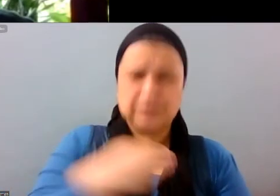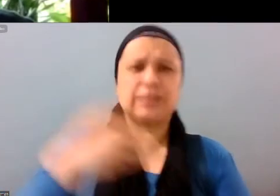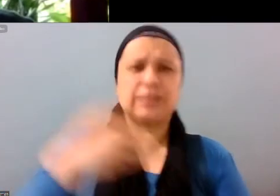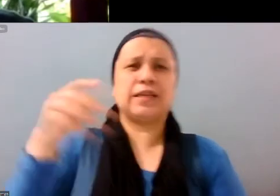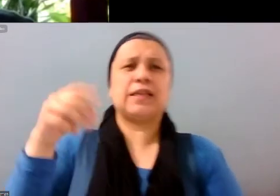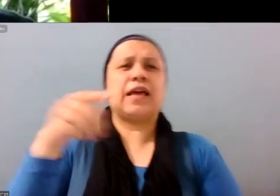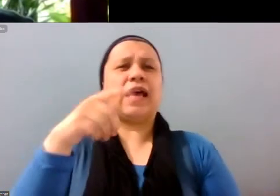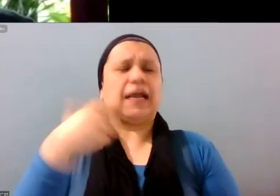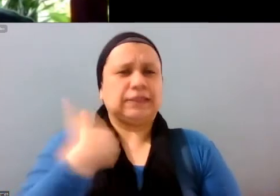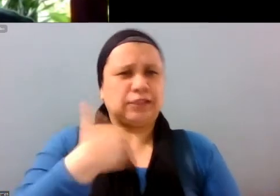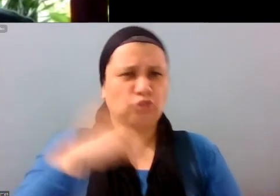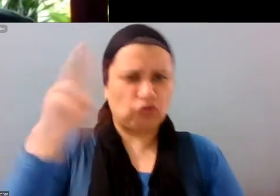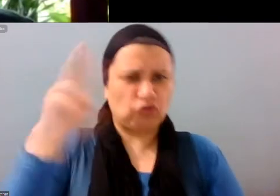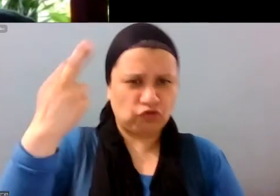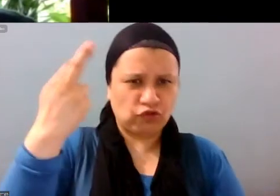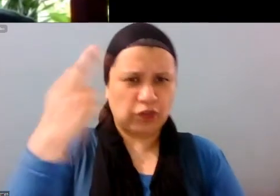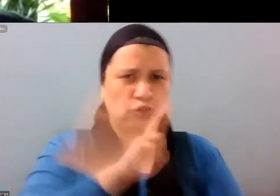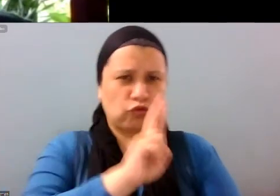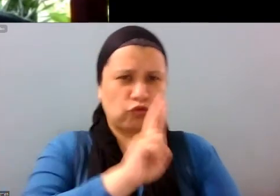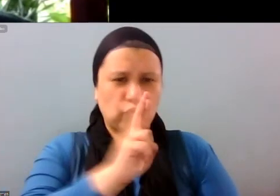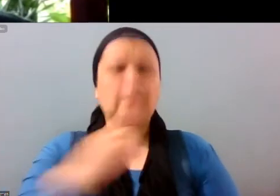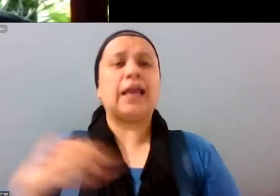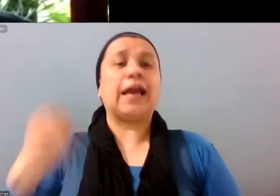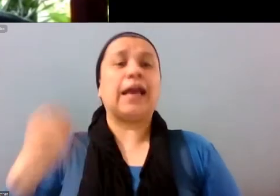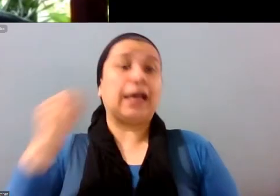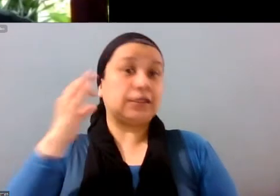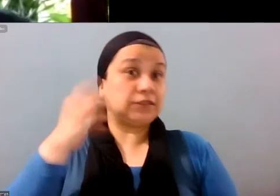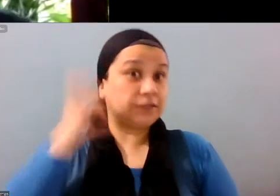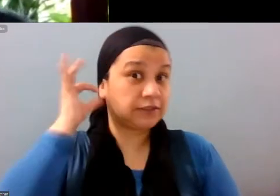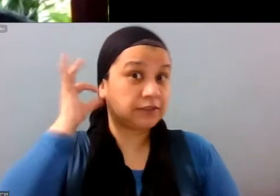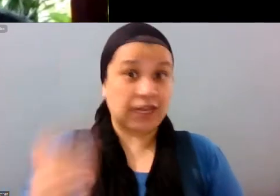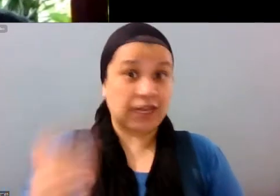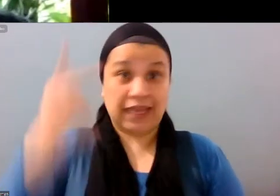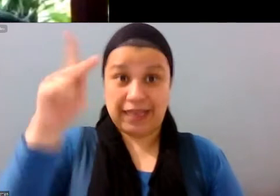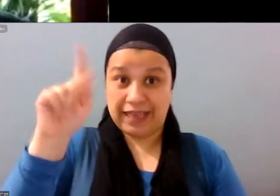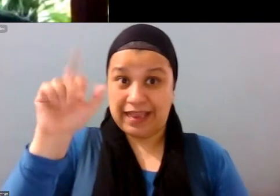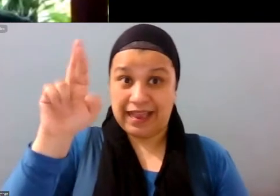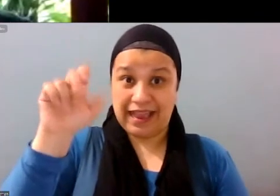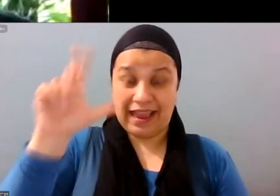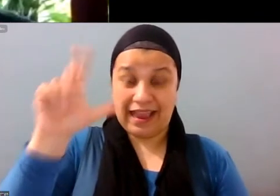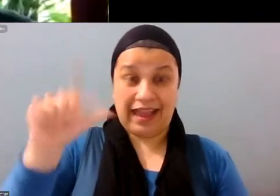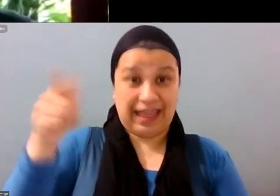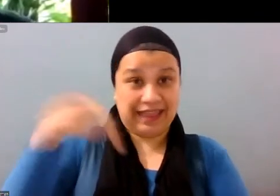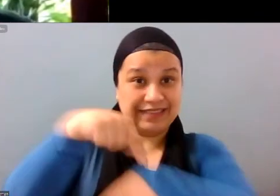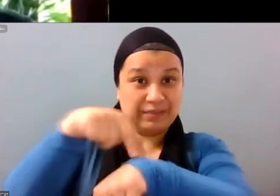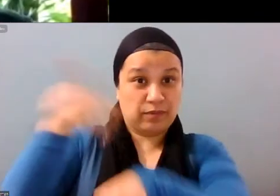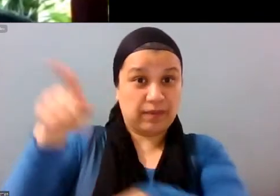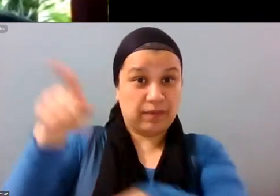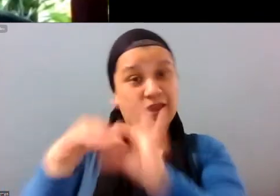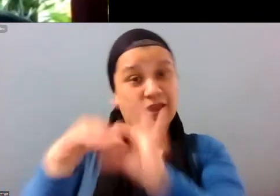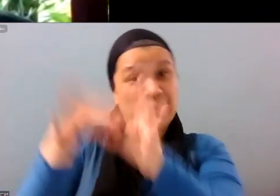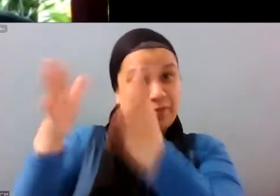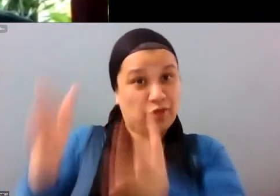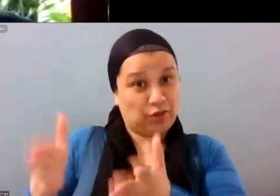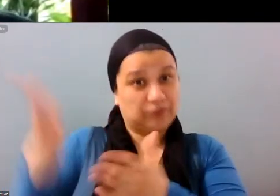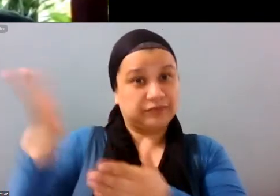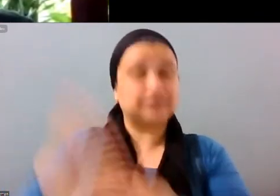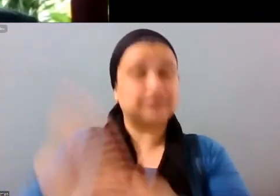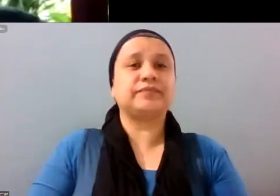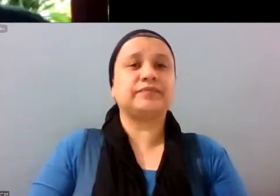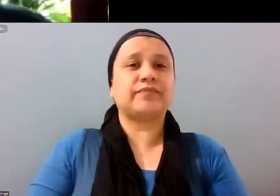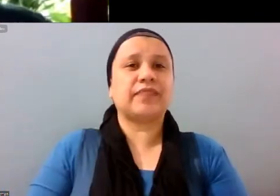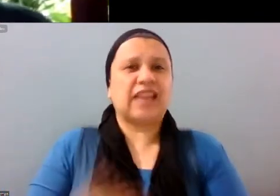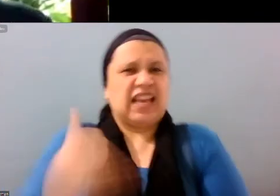don rodrigo a doña carla que nos está siguiendo hoy en este momento de facilitadora en este proceso al señor